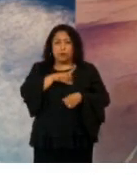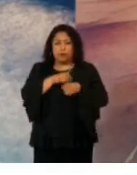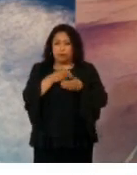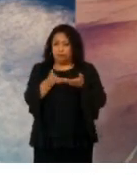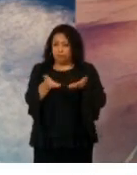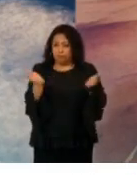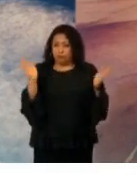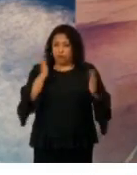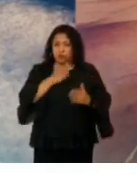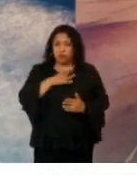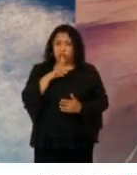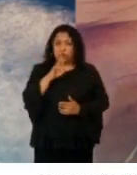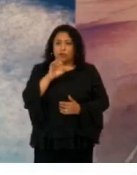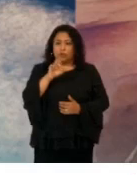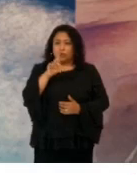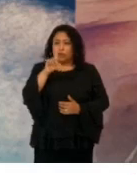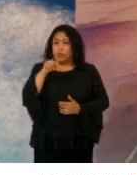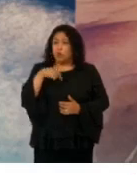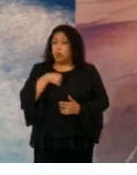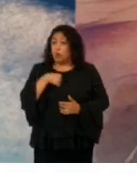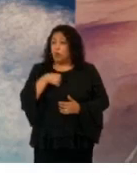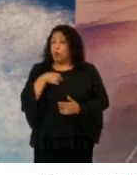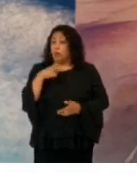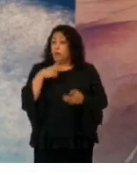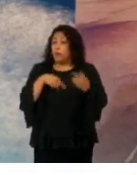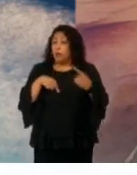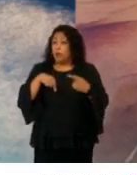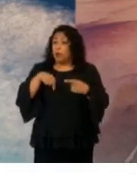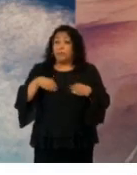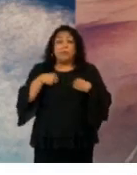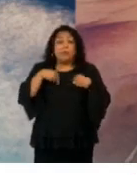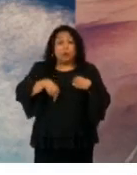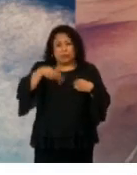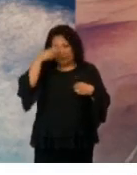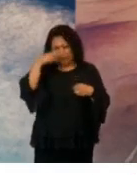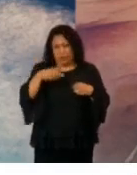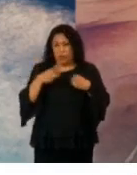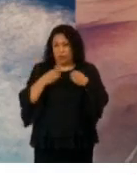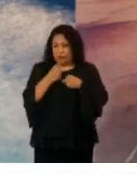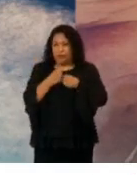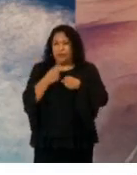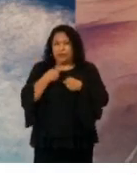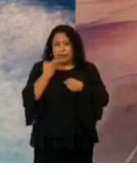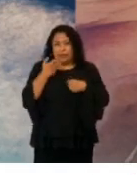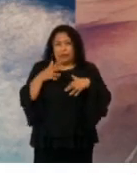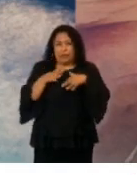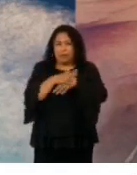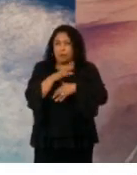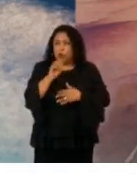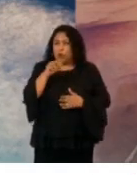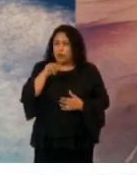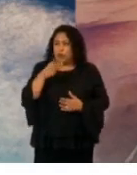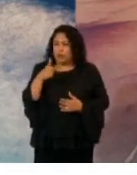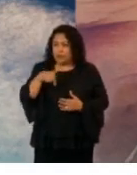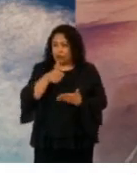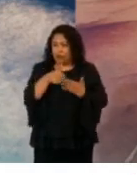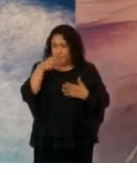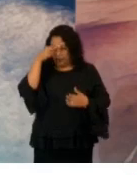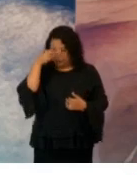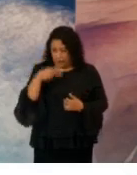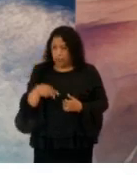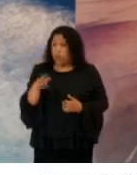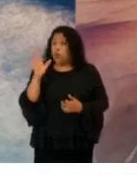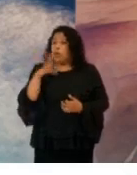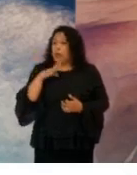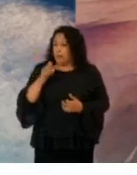Ricardo Coñoepan, chileno viviendo aquí hace 3 años en México y parte de Cambio Sistémico, una ONG acá de Ciudad de México. Quería aprovechar